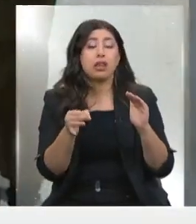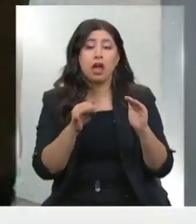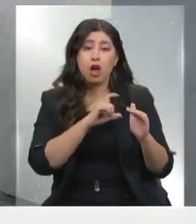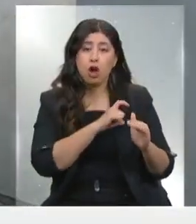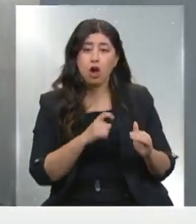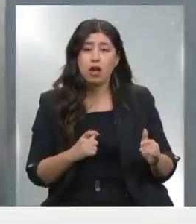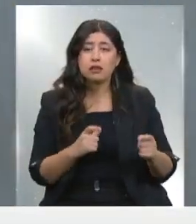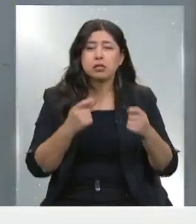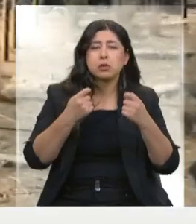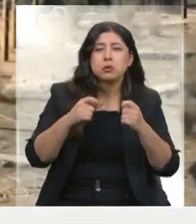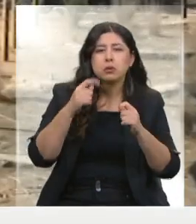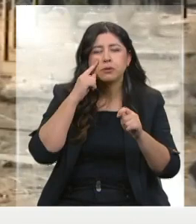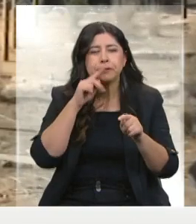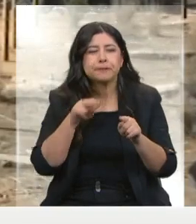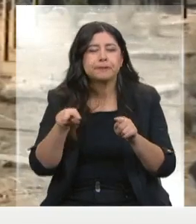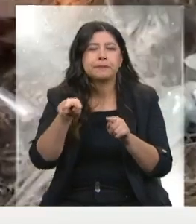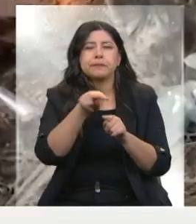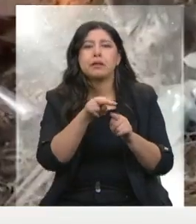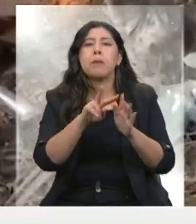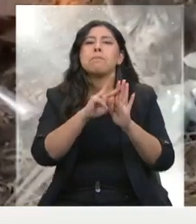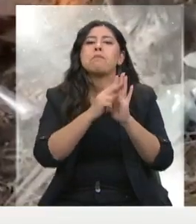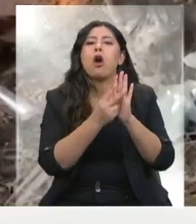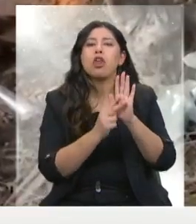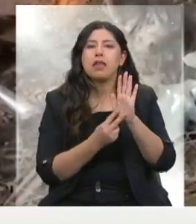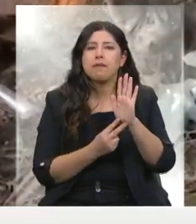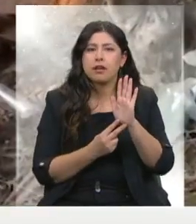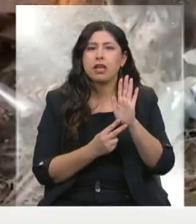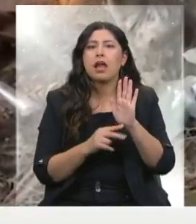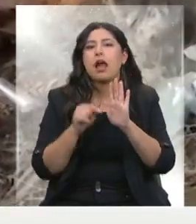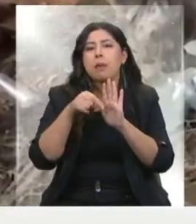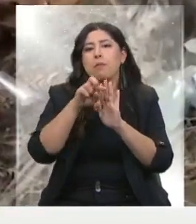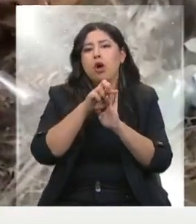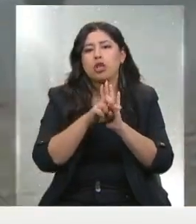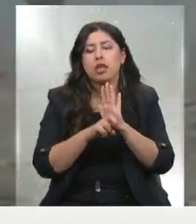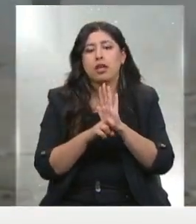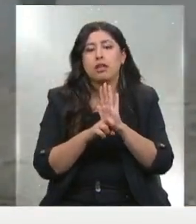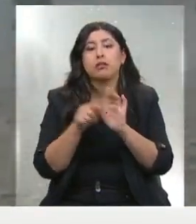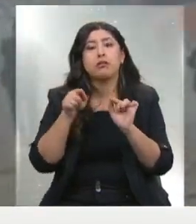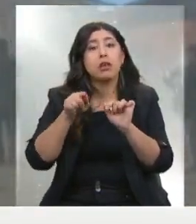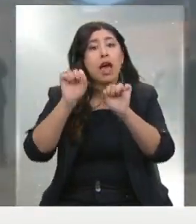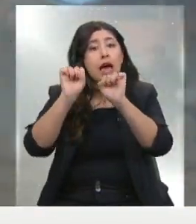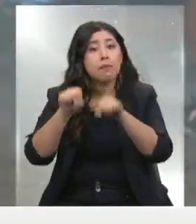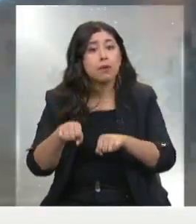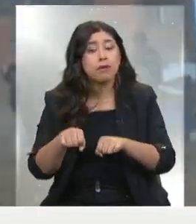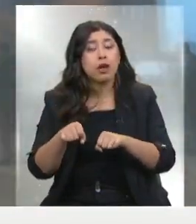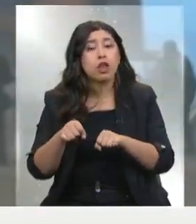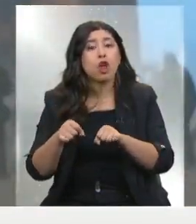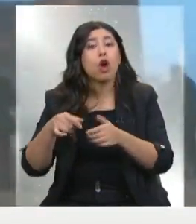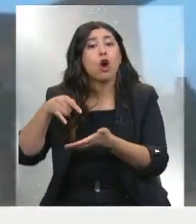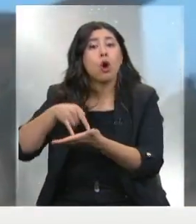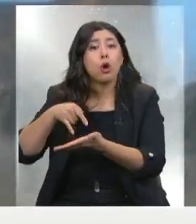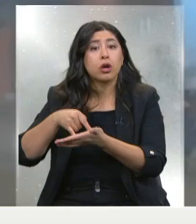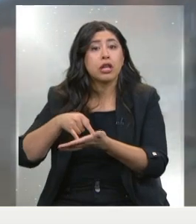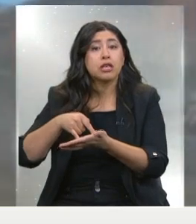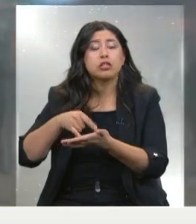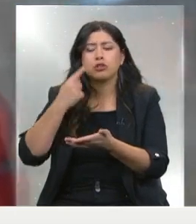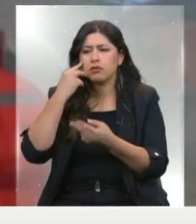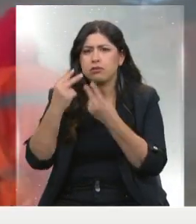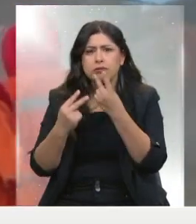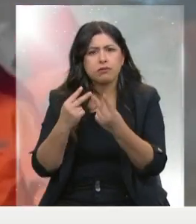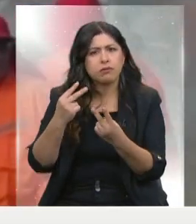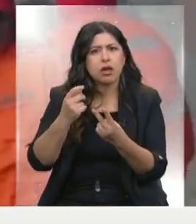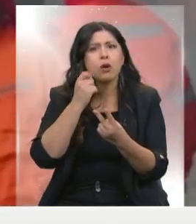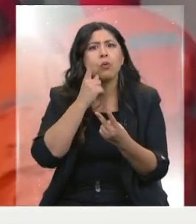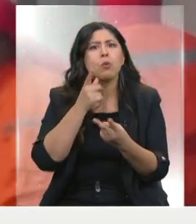gobierno tanteó el terreno para agregar modificaciones a este proyecto, que ha sido aprobado por el Congreso y que contempla la